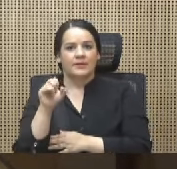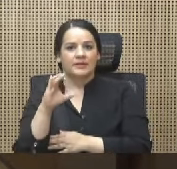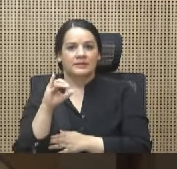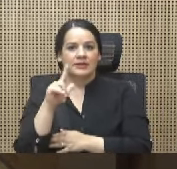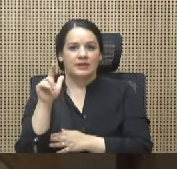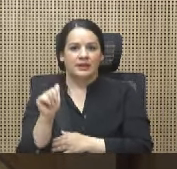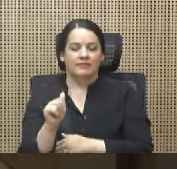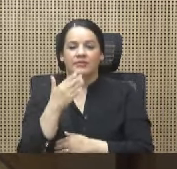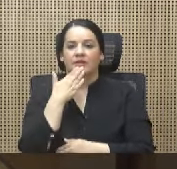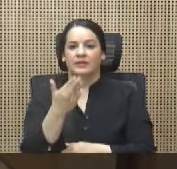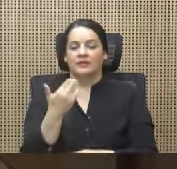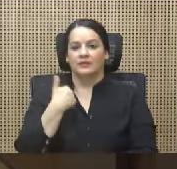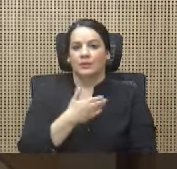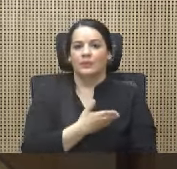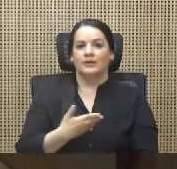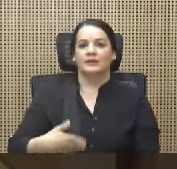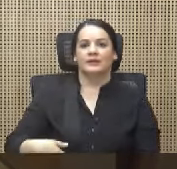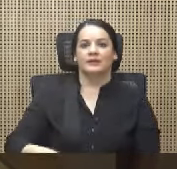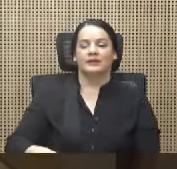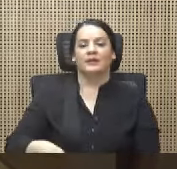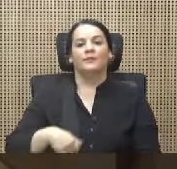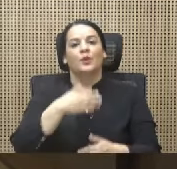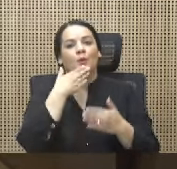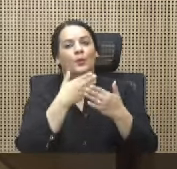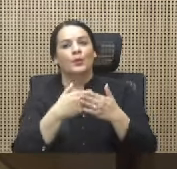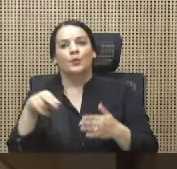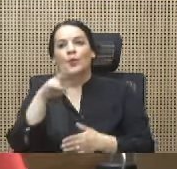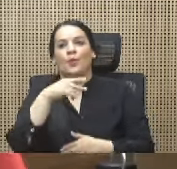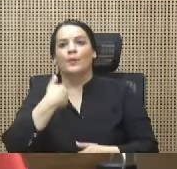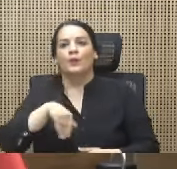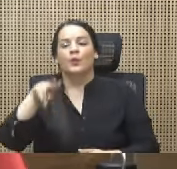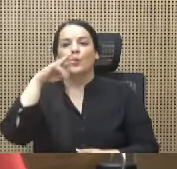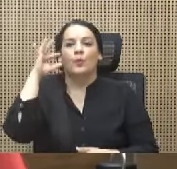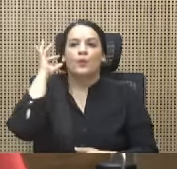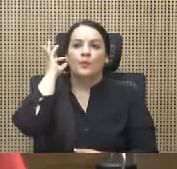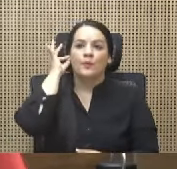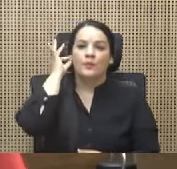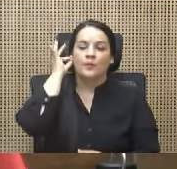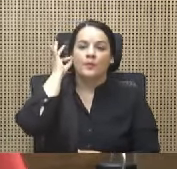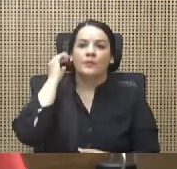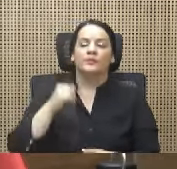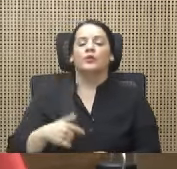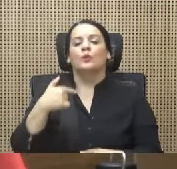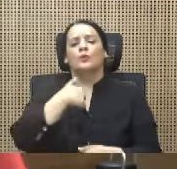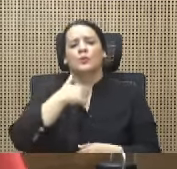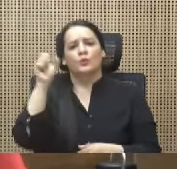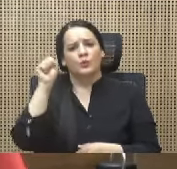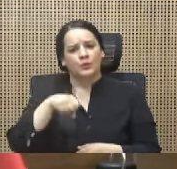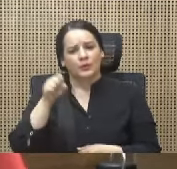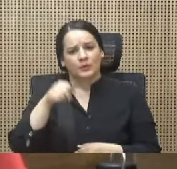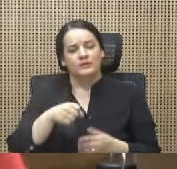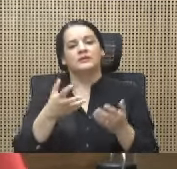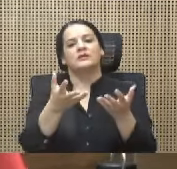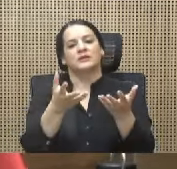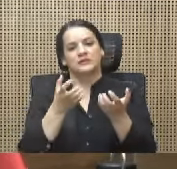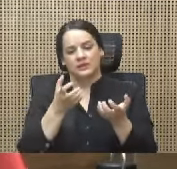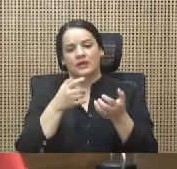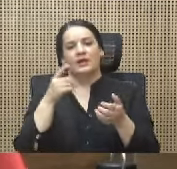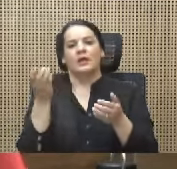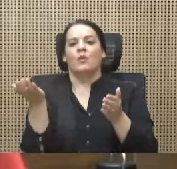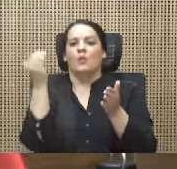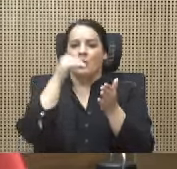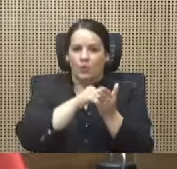Gracias, señor presidente. Bueno, compañeros y compañeras, yo sí quisiera, primero que de